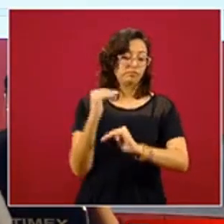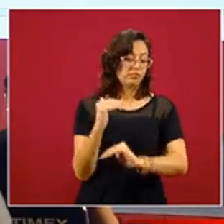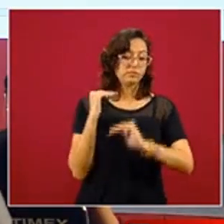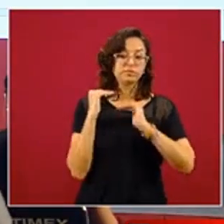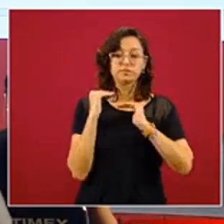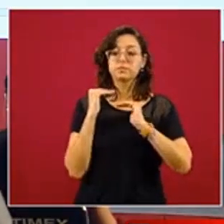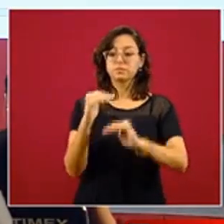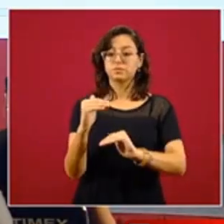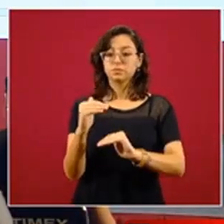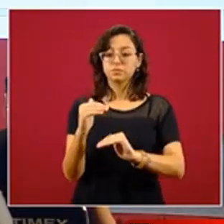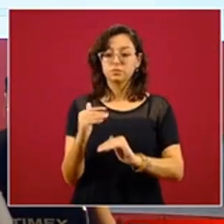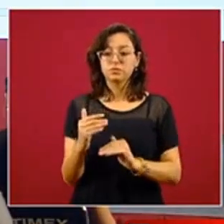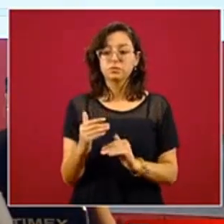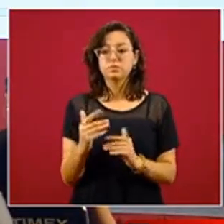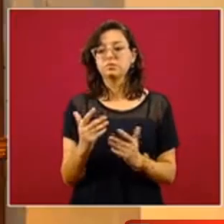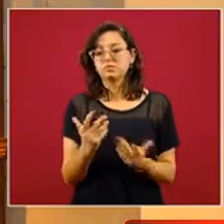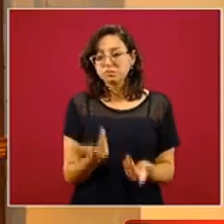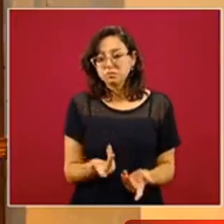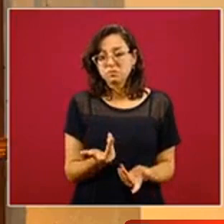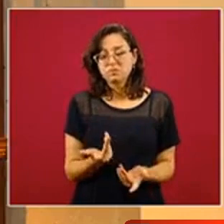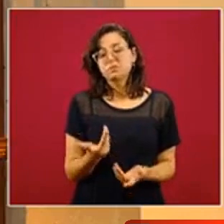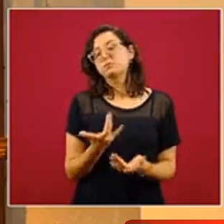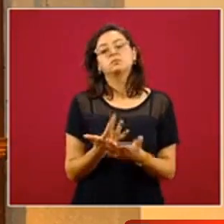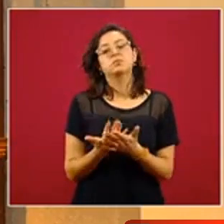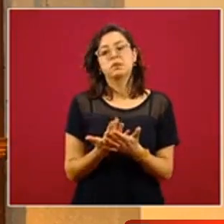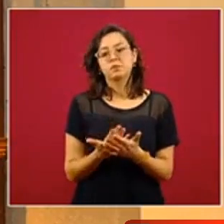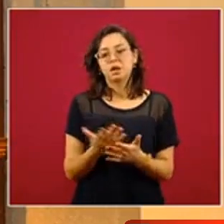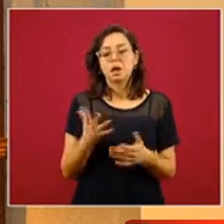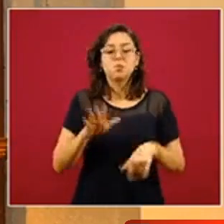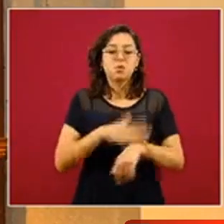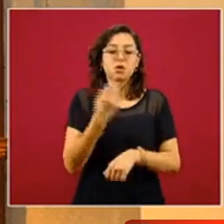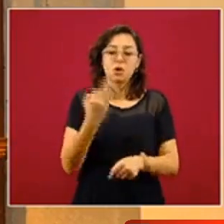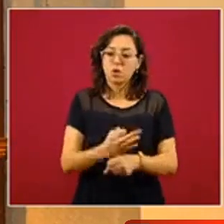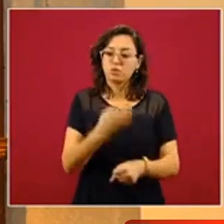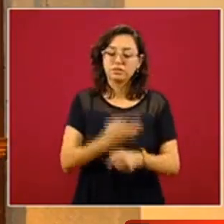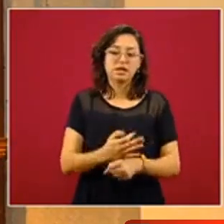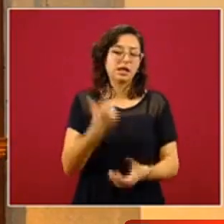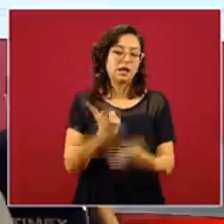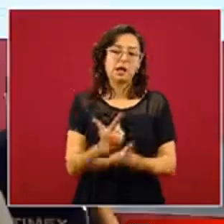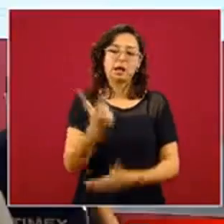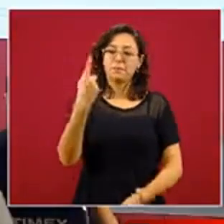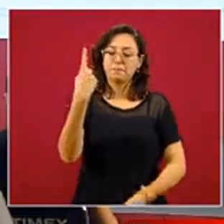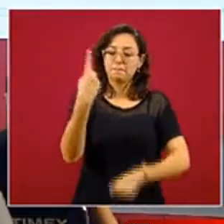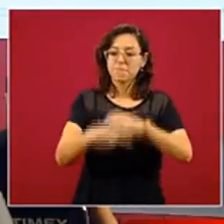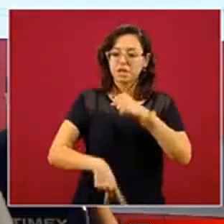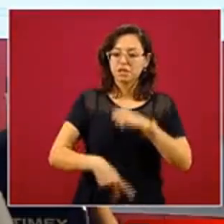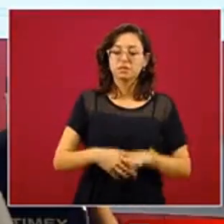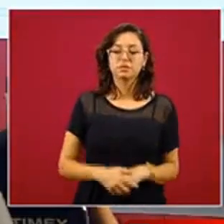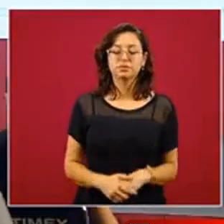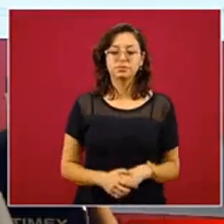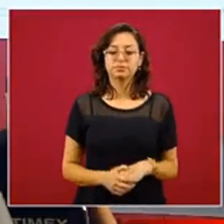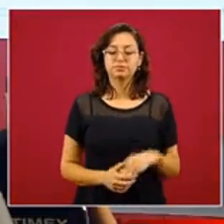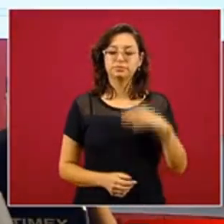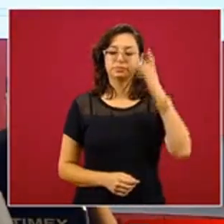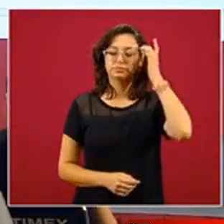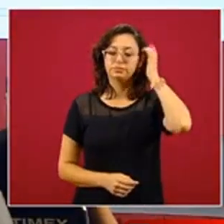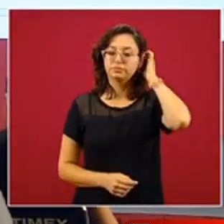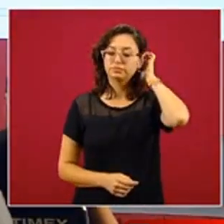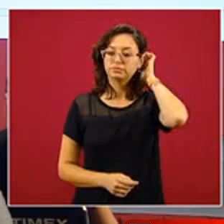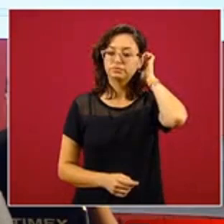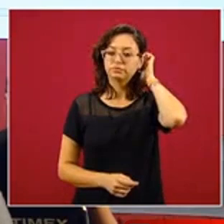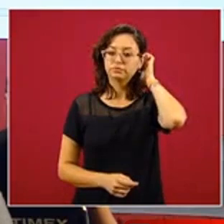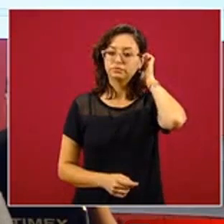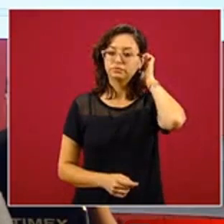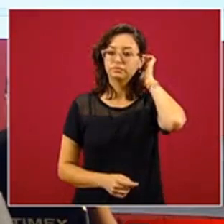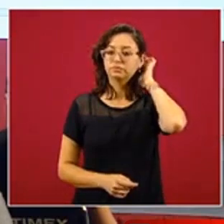un nivel de limitación que está sujeto al riesgo máximo en el que estamos. En la siguiente diapositiva vamos a ver